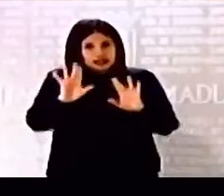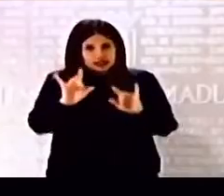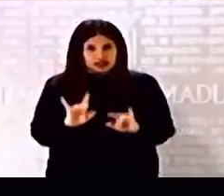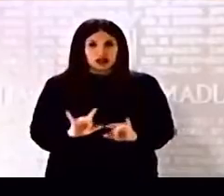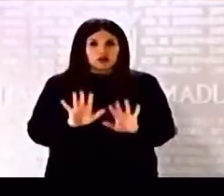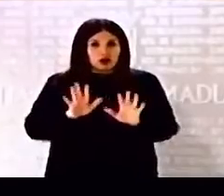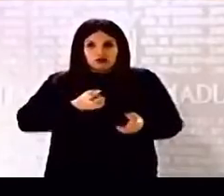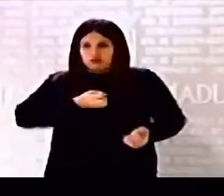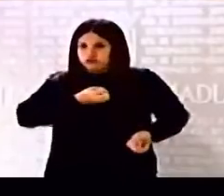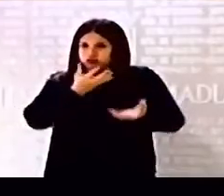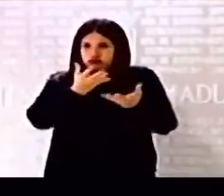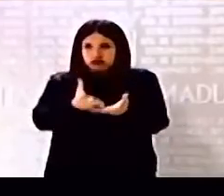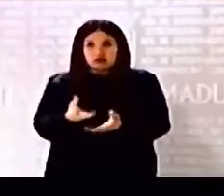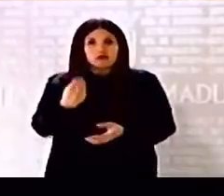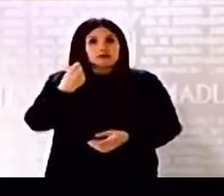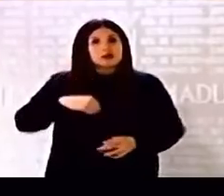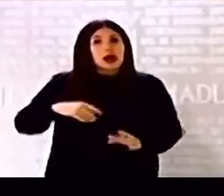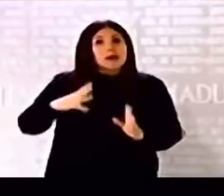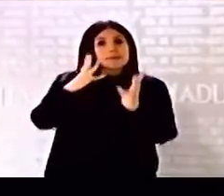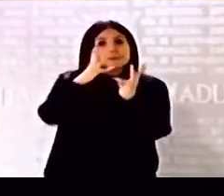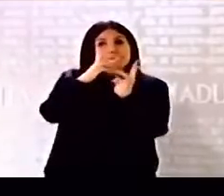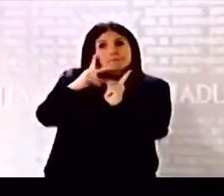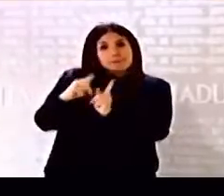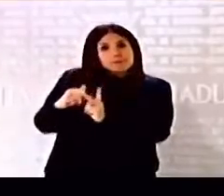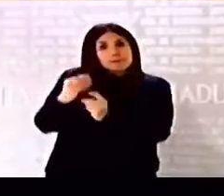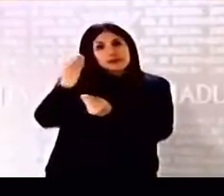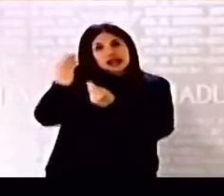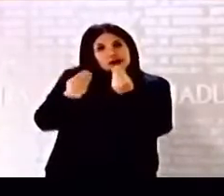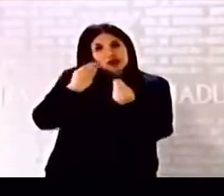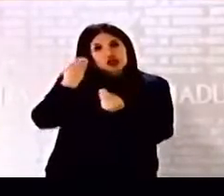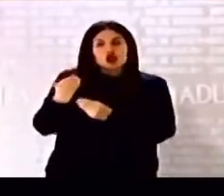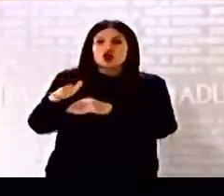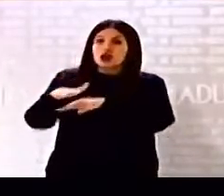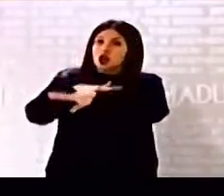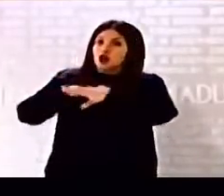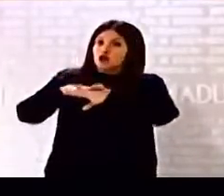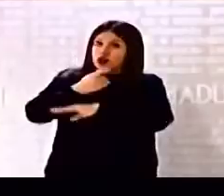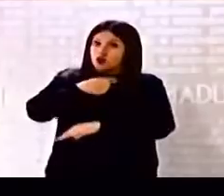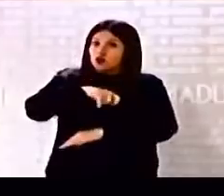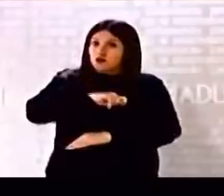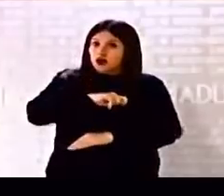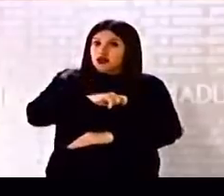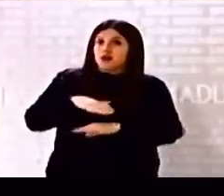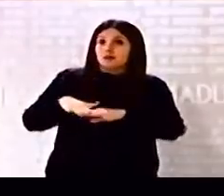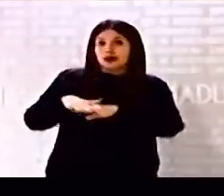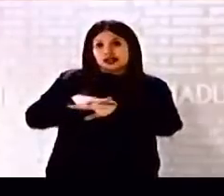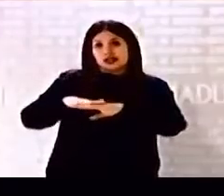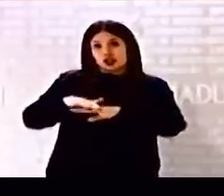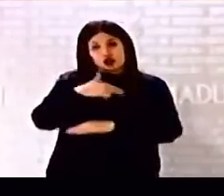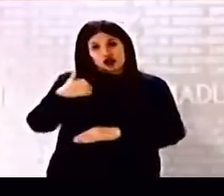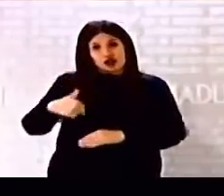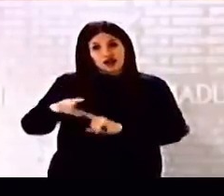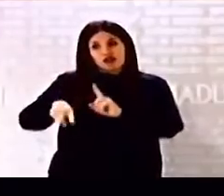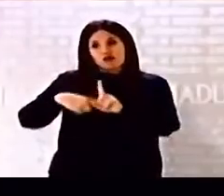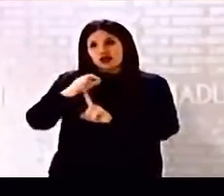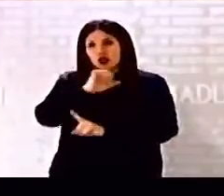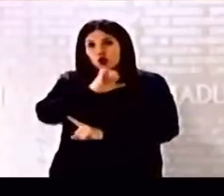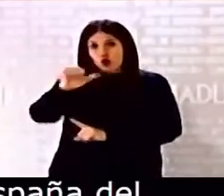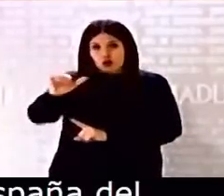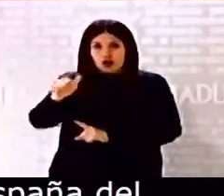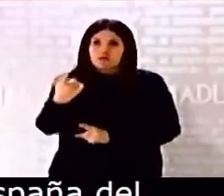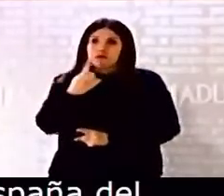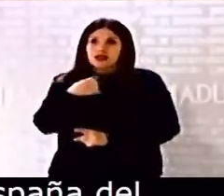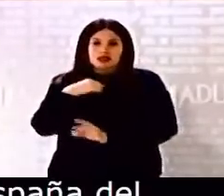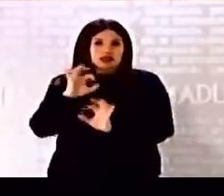Pero esas son las previsiones que nos están dando desde el Gobierno de España, desde el Ministerio de Sanidad y desde la Unión Europea.